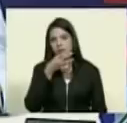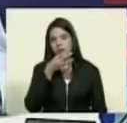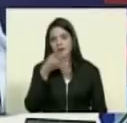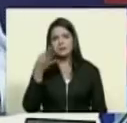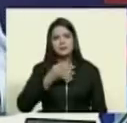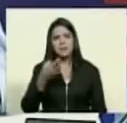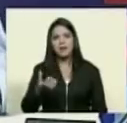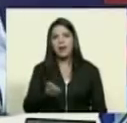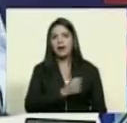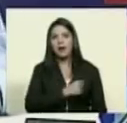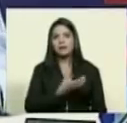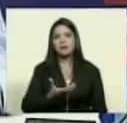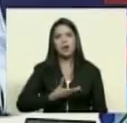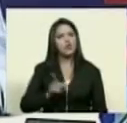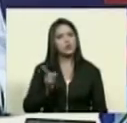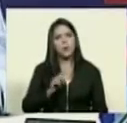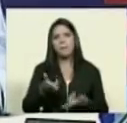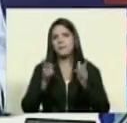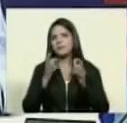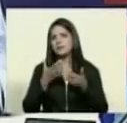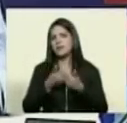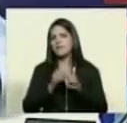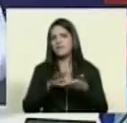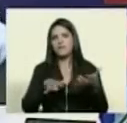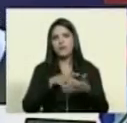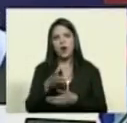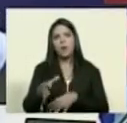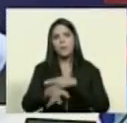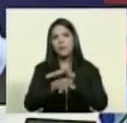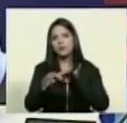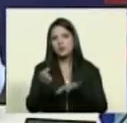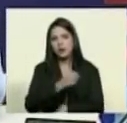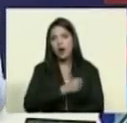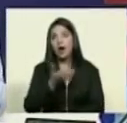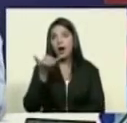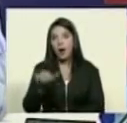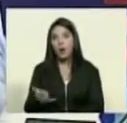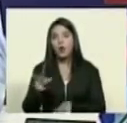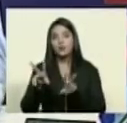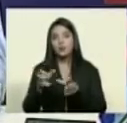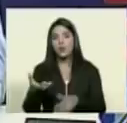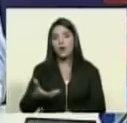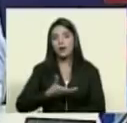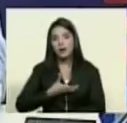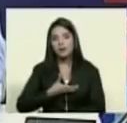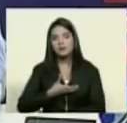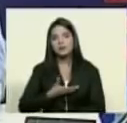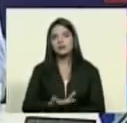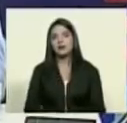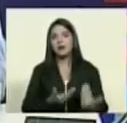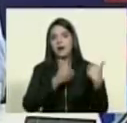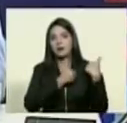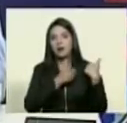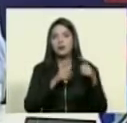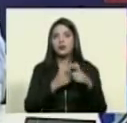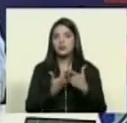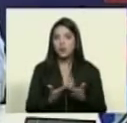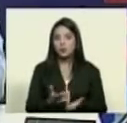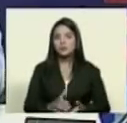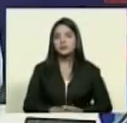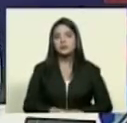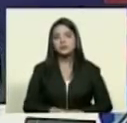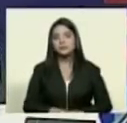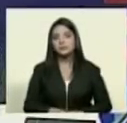ha señalado que no va a permitir situaciones de violencia en el municipio de Chacao. El actual alcalde electo, que era el alcalde encargado. Es decir, que hay,